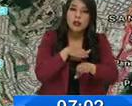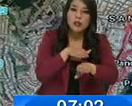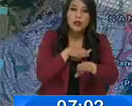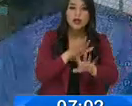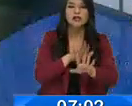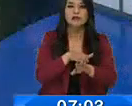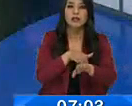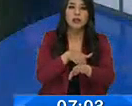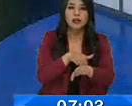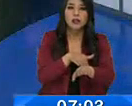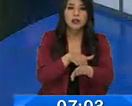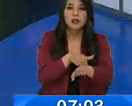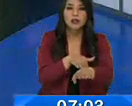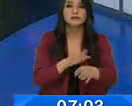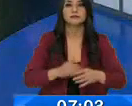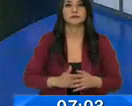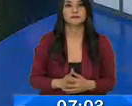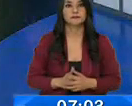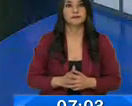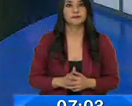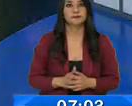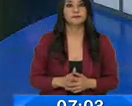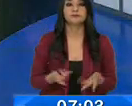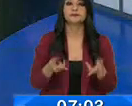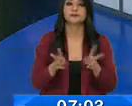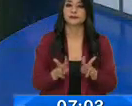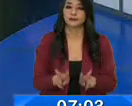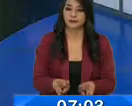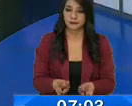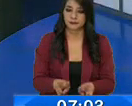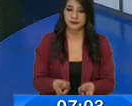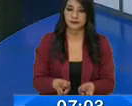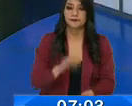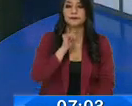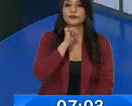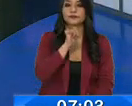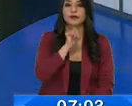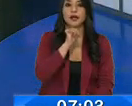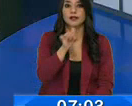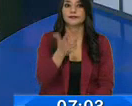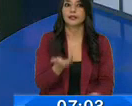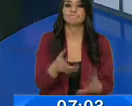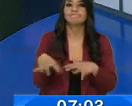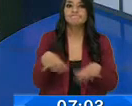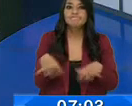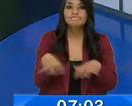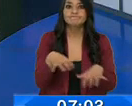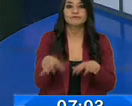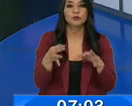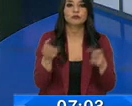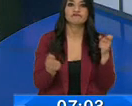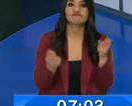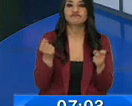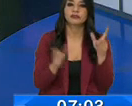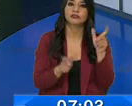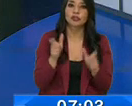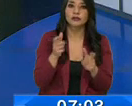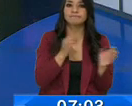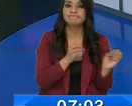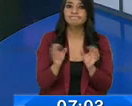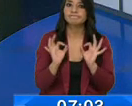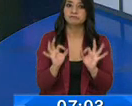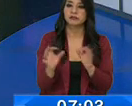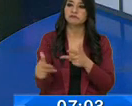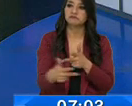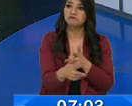entorpezca y se une, mi querida Ali, a la falta de proactividad que tenemos a la hora de conducir, de organizarnos